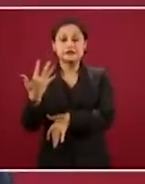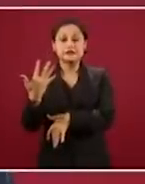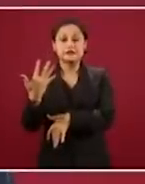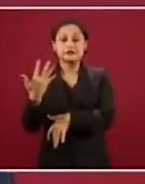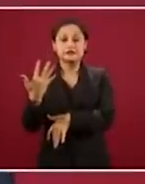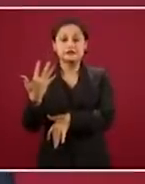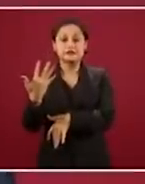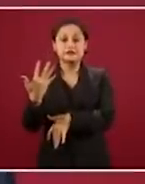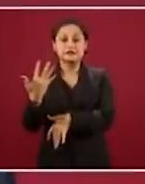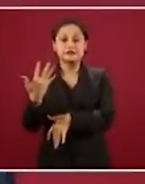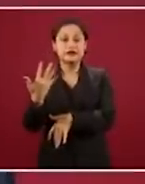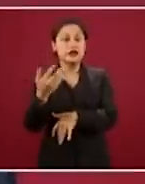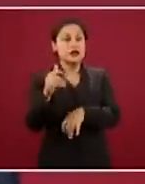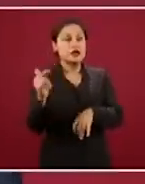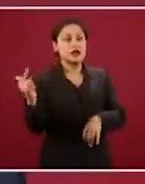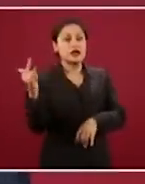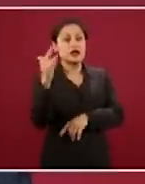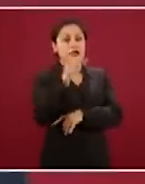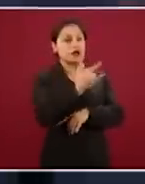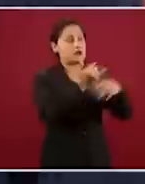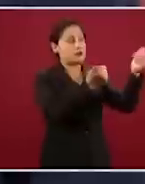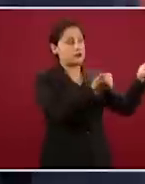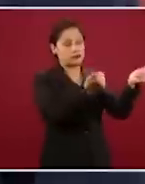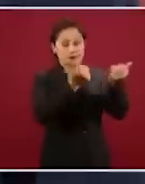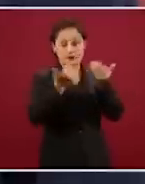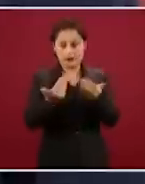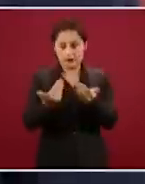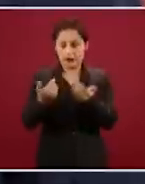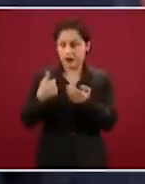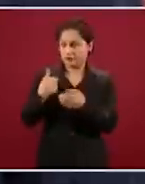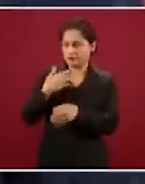Y vamos a invitar al Reforma